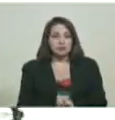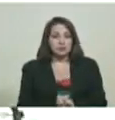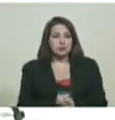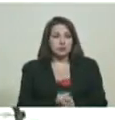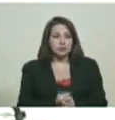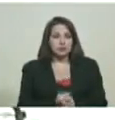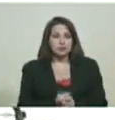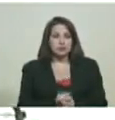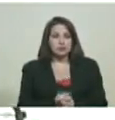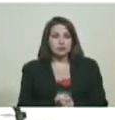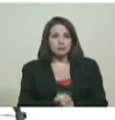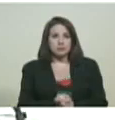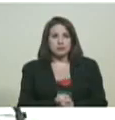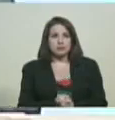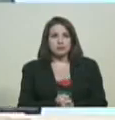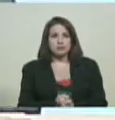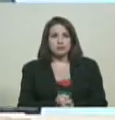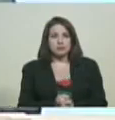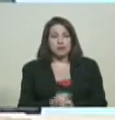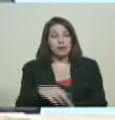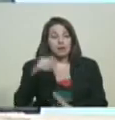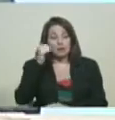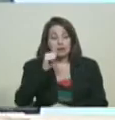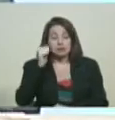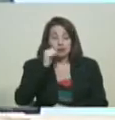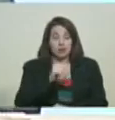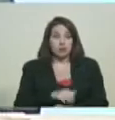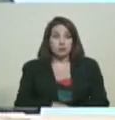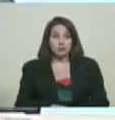correcto el sábado pasado